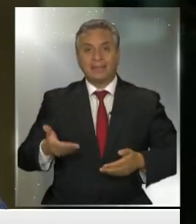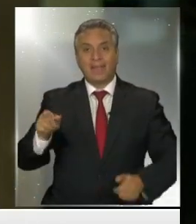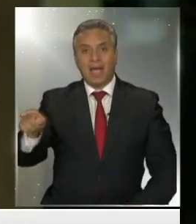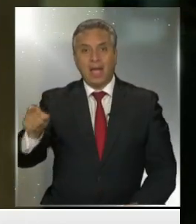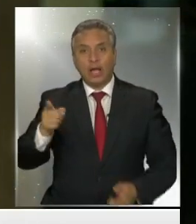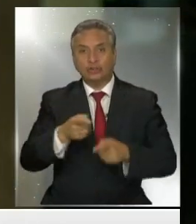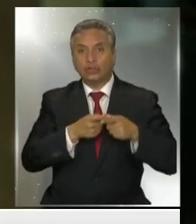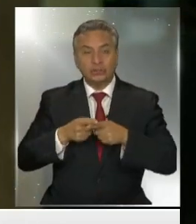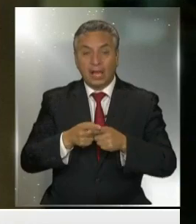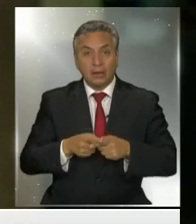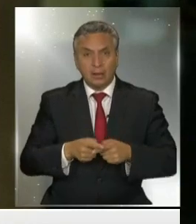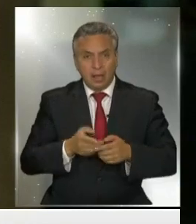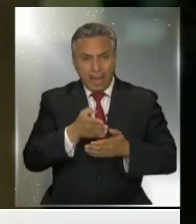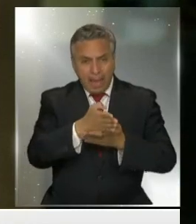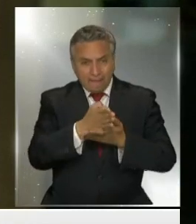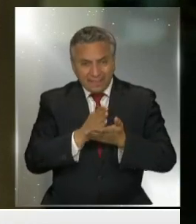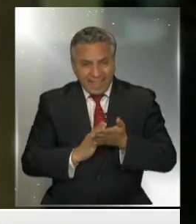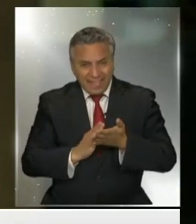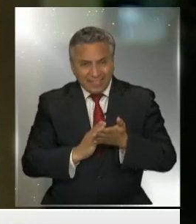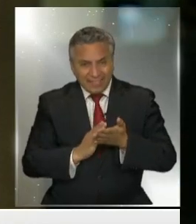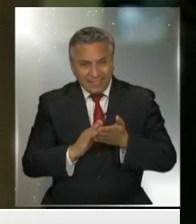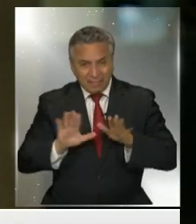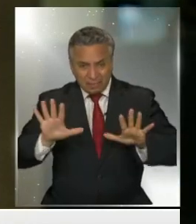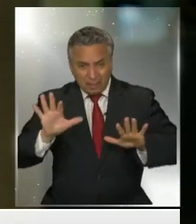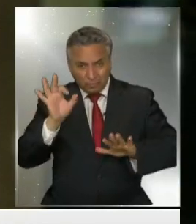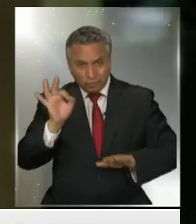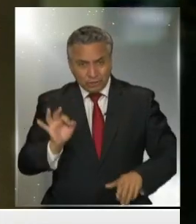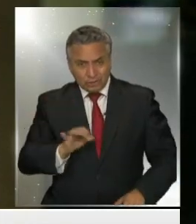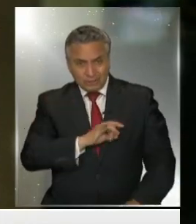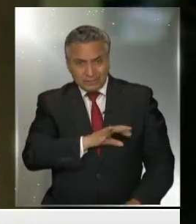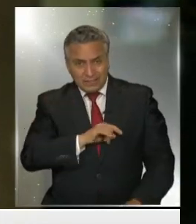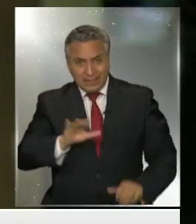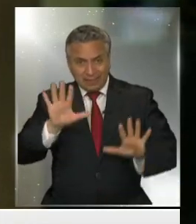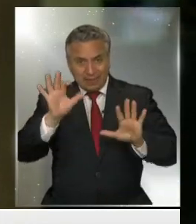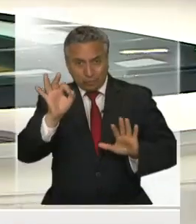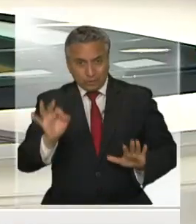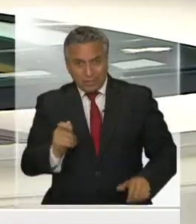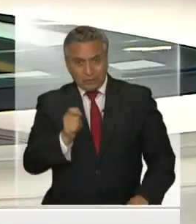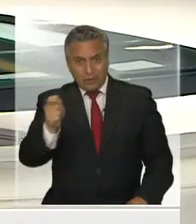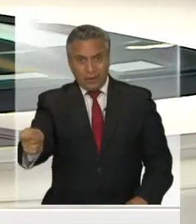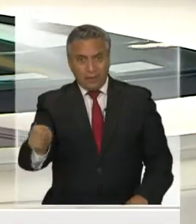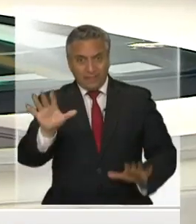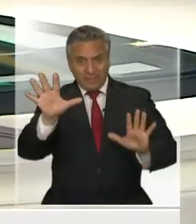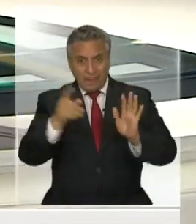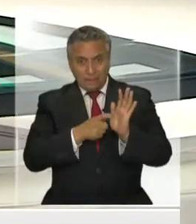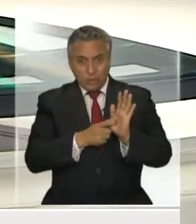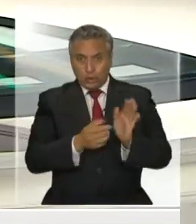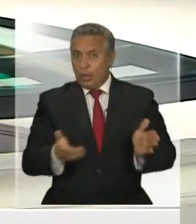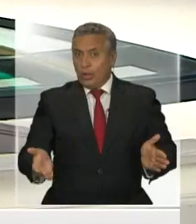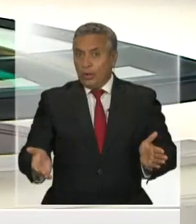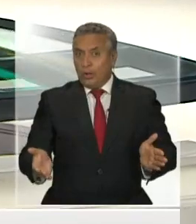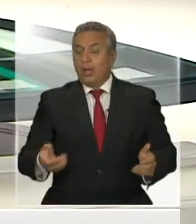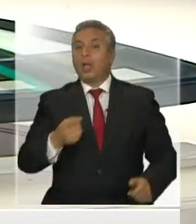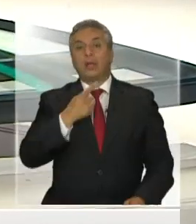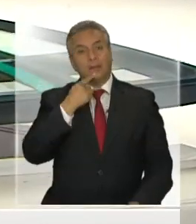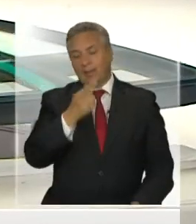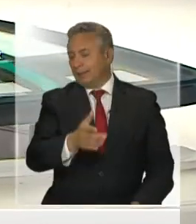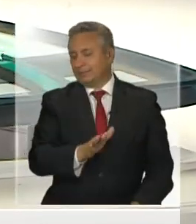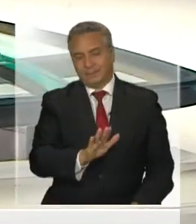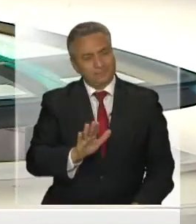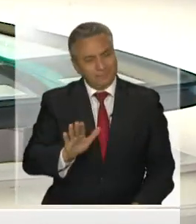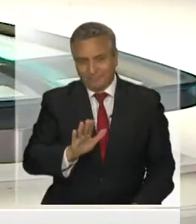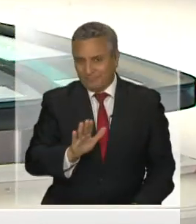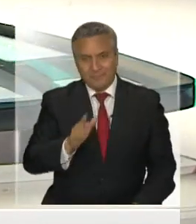del pib la mitad de la ocde quiero decir que el total de las medidas sociales que se han planteado en el marco de la crisis